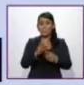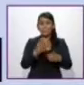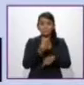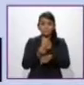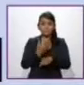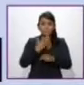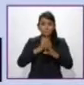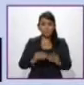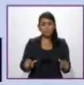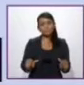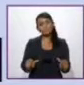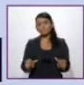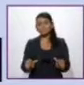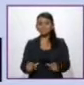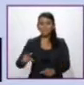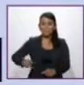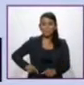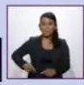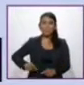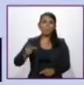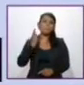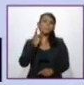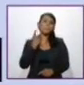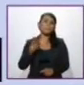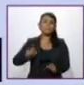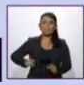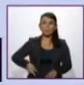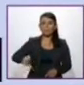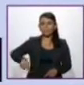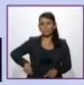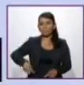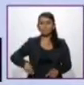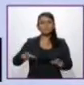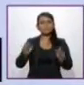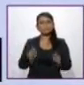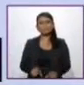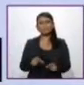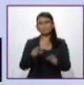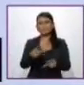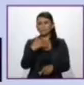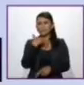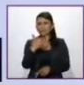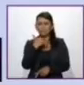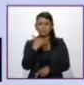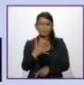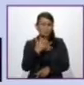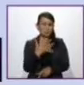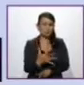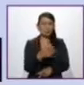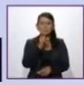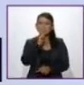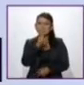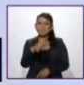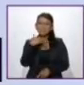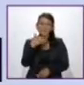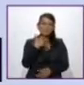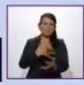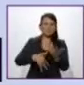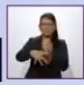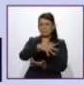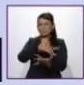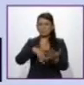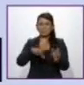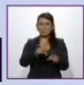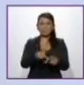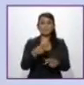políticos siguen siendo las mismas personas, nada más se cambian de un chiquero a otro, son los mismos puercos, se revuelcan en el mismo lodo. Nosotros, Juan